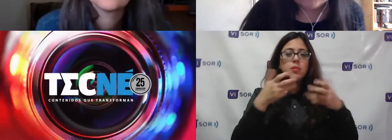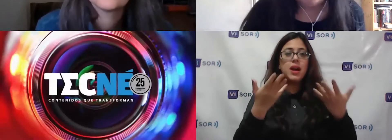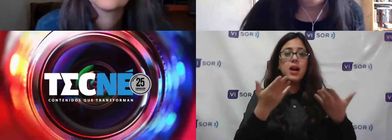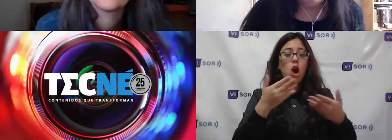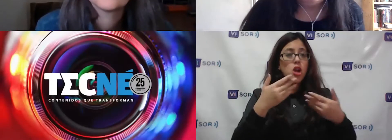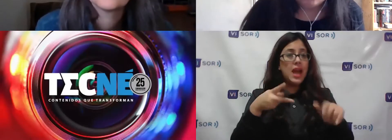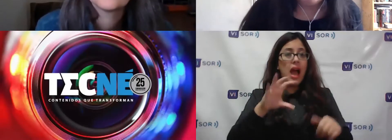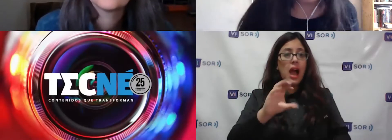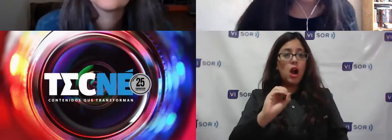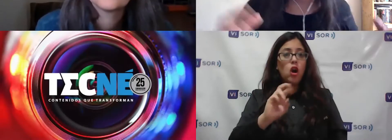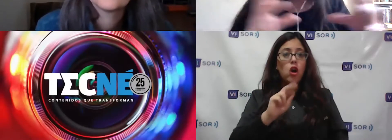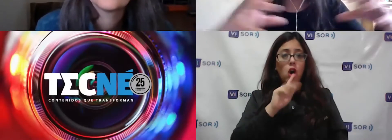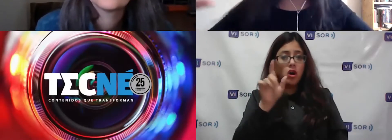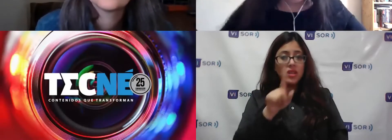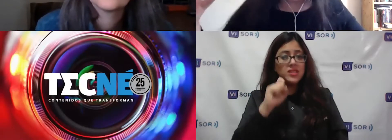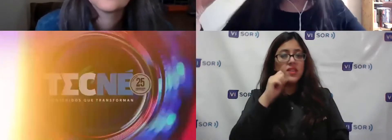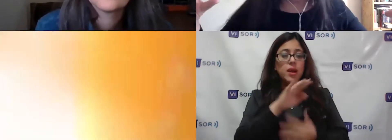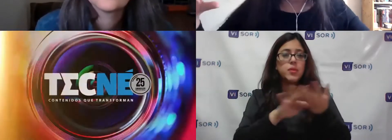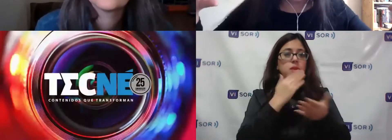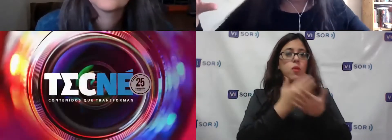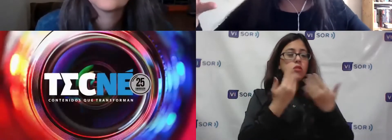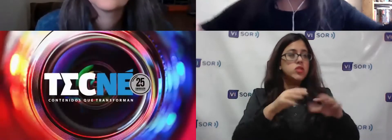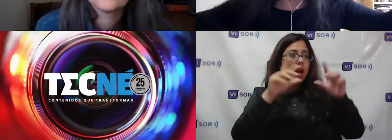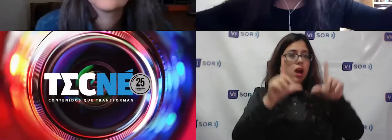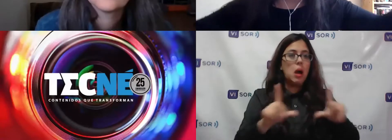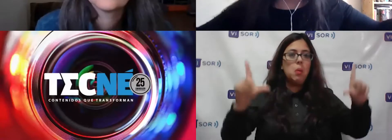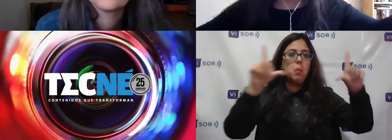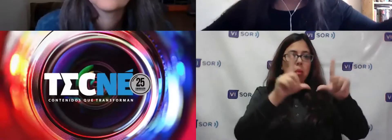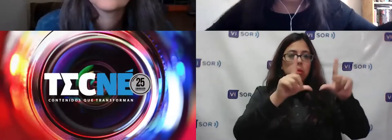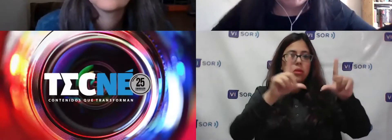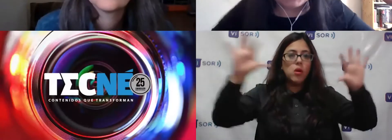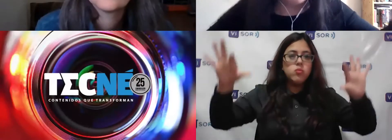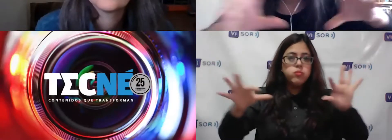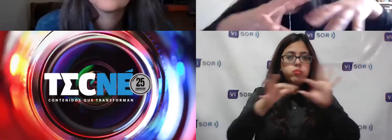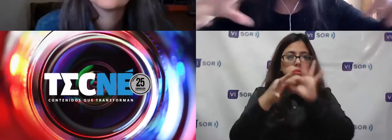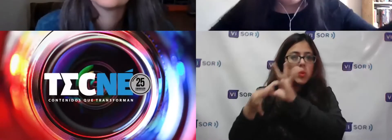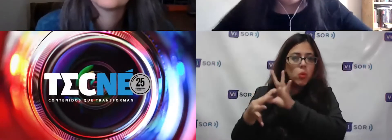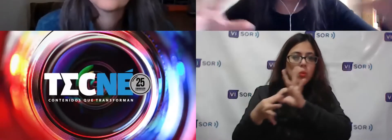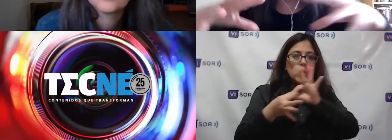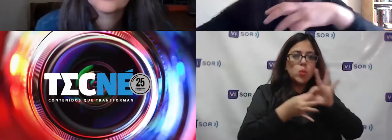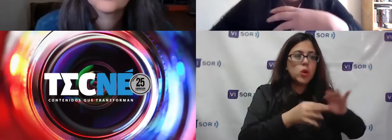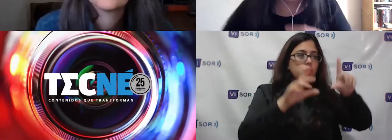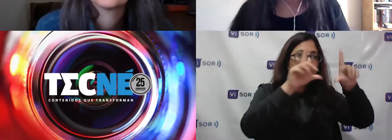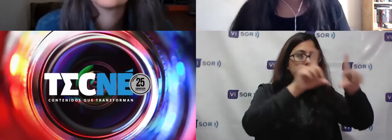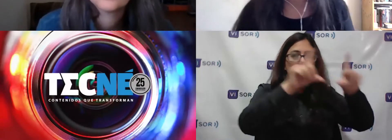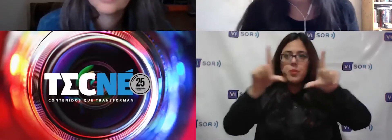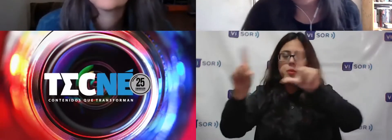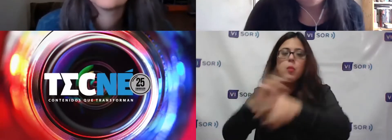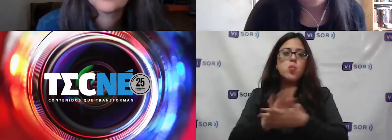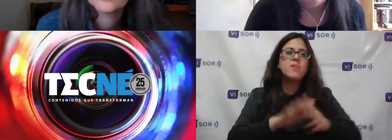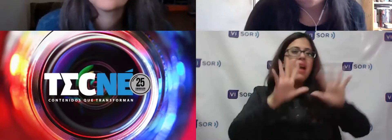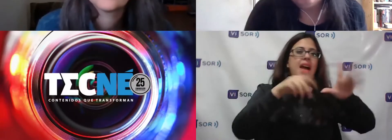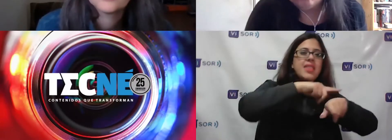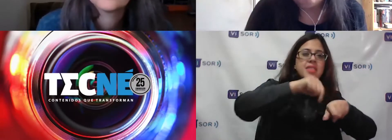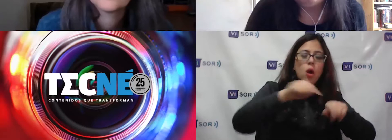cortes en todos desde cuándo va la asamblea de cuatro no sé pues cuando uno empieza ya a juntar materiales que pueden ser viejo ahora sí valor las yo trato de